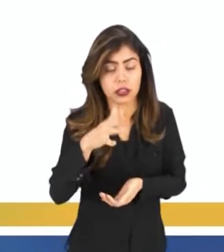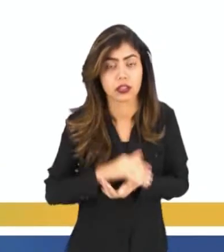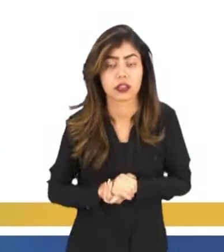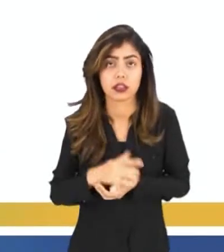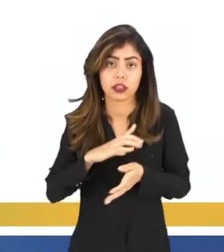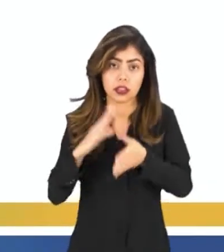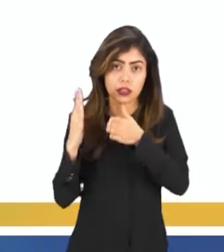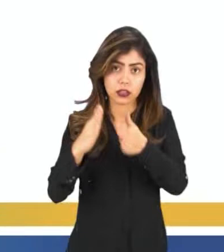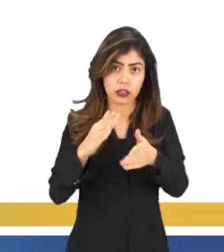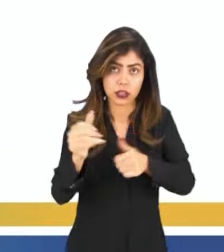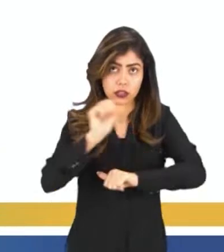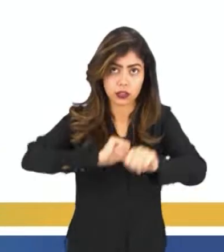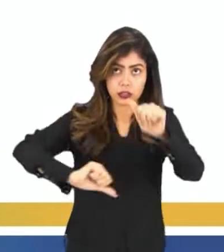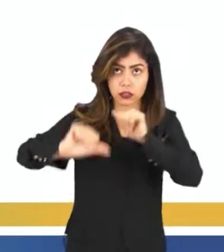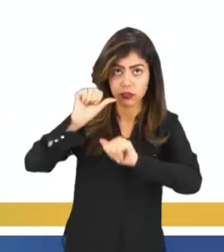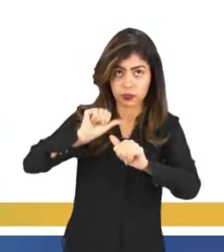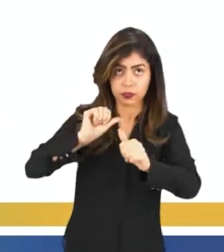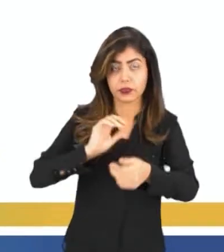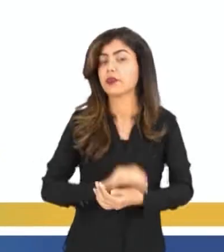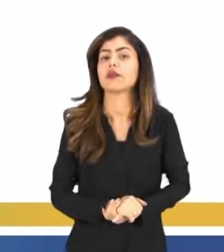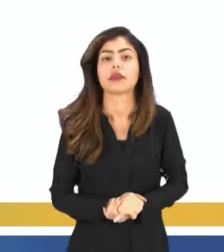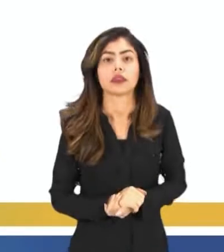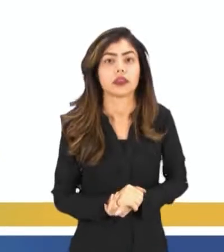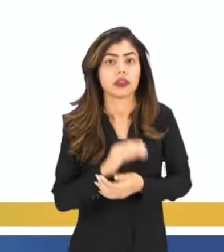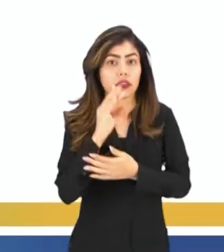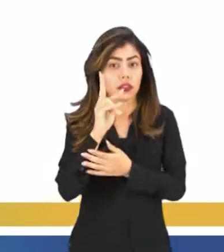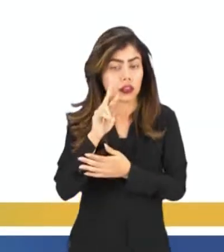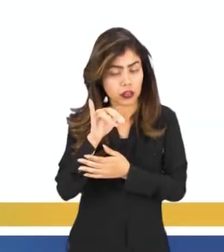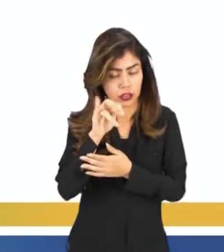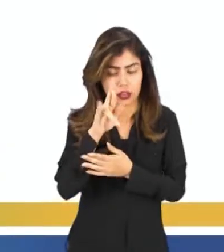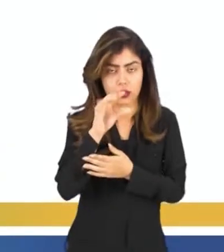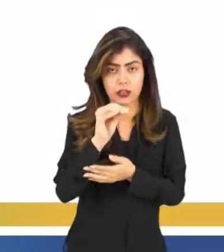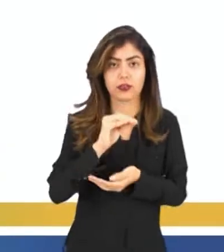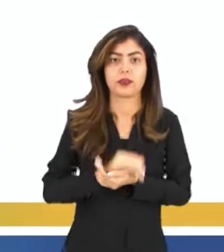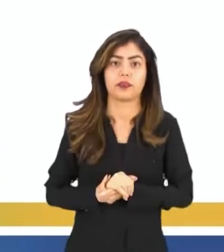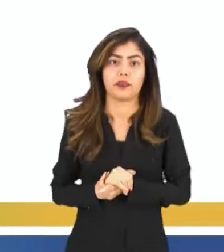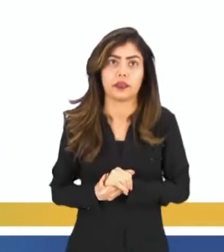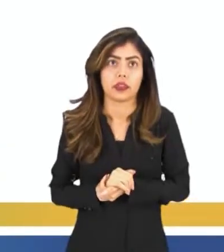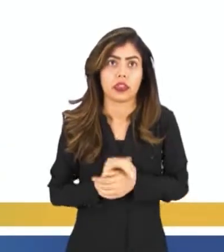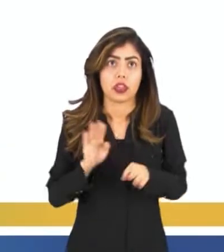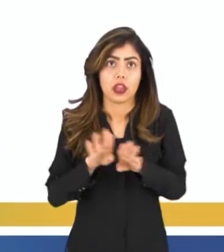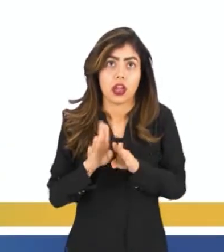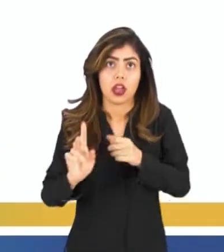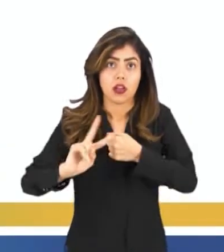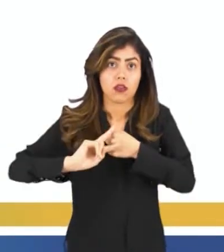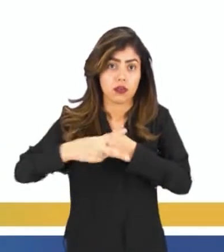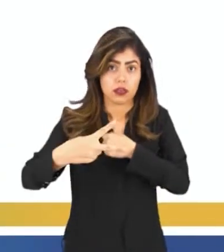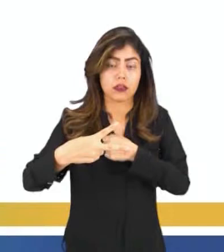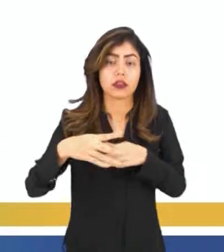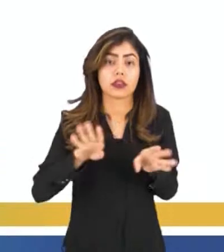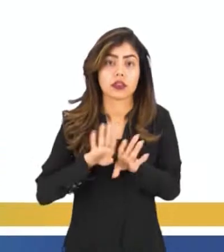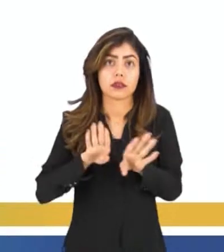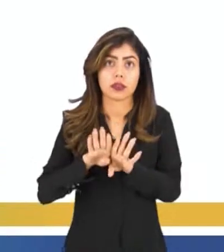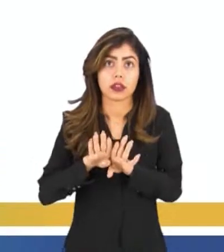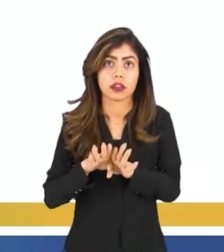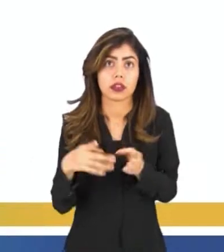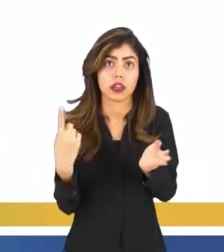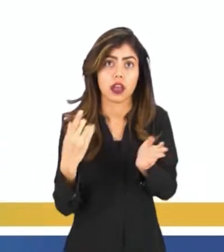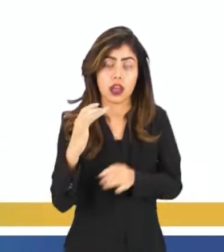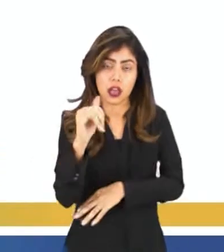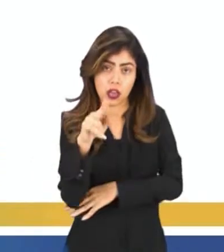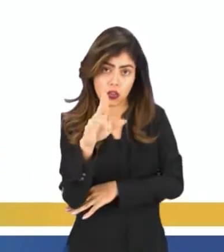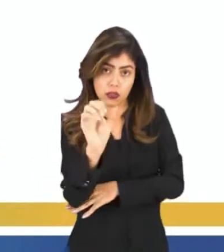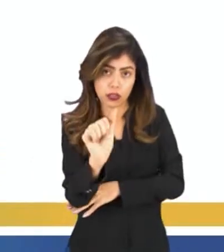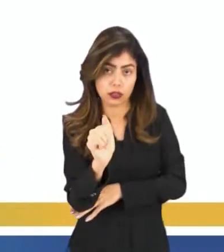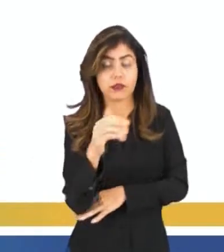oposición o contraste o sea contrario para indicar consecuencia para indicar causa para